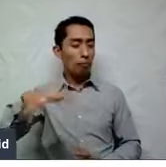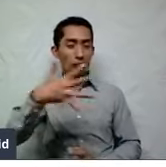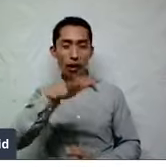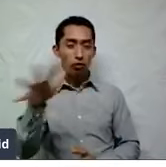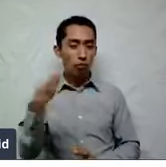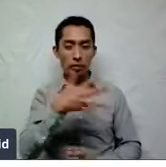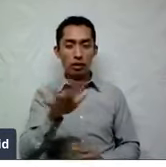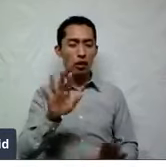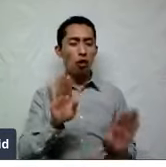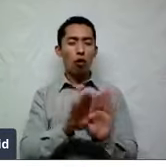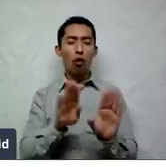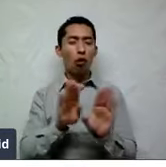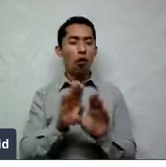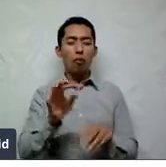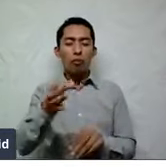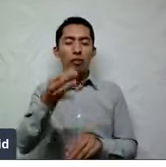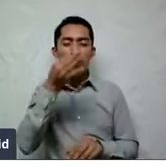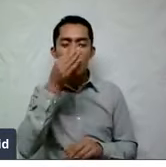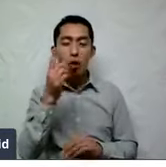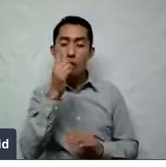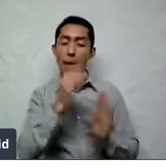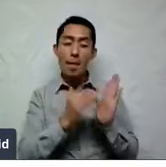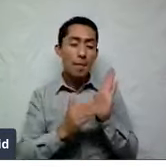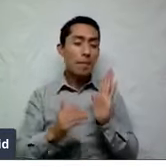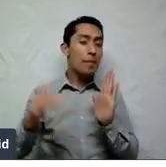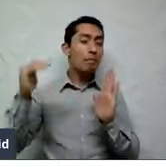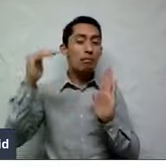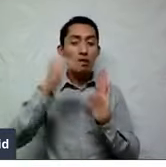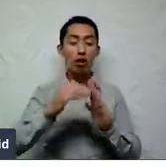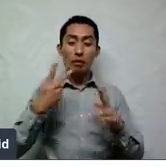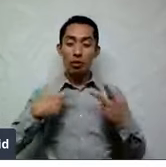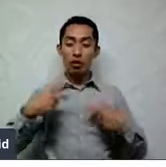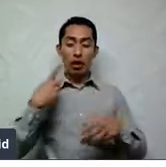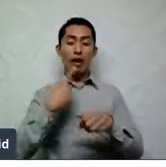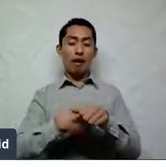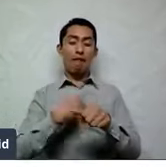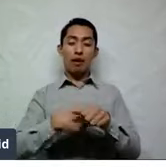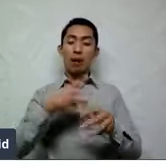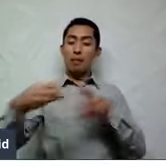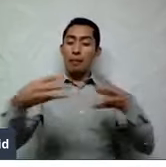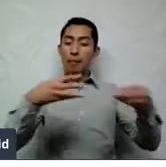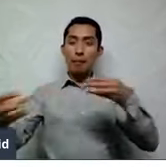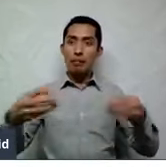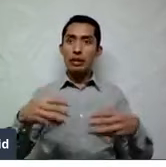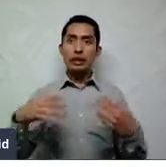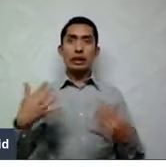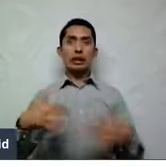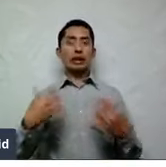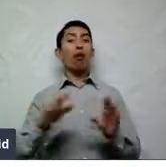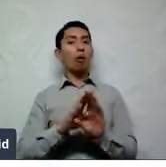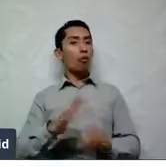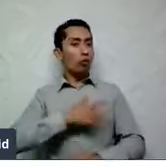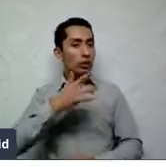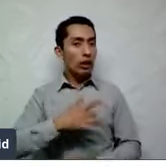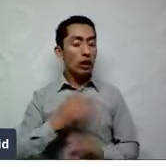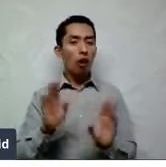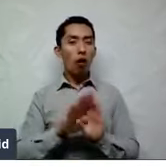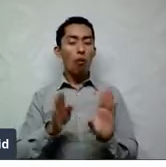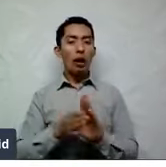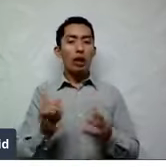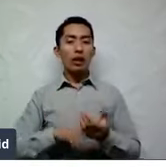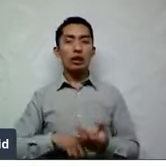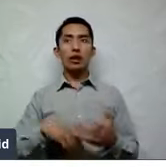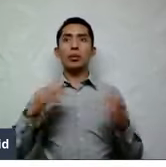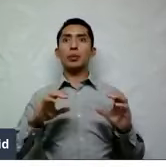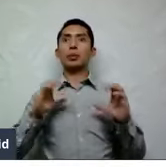ya muy cerquita del millón de casos infectados, pues igualmente nos pone en una situación de alarma. Quizá